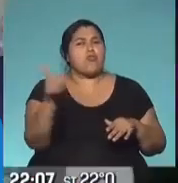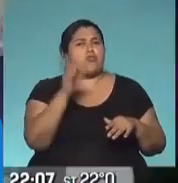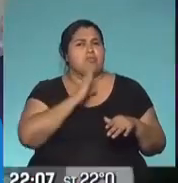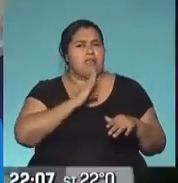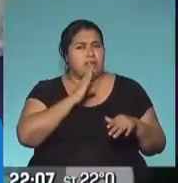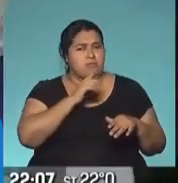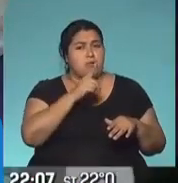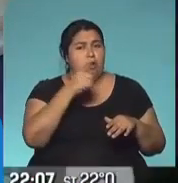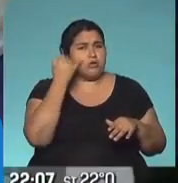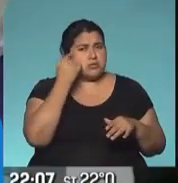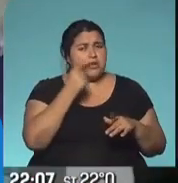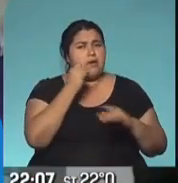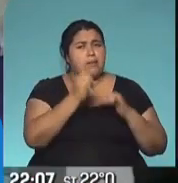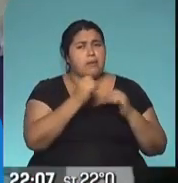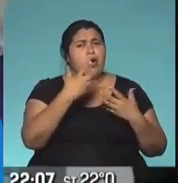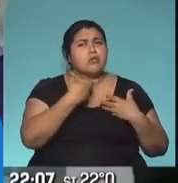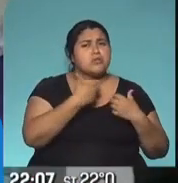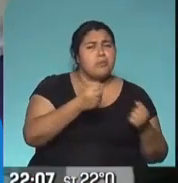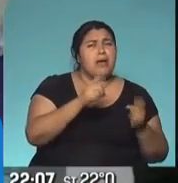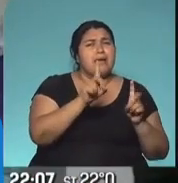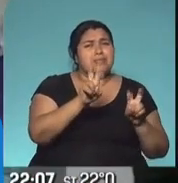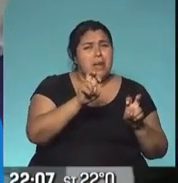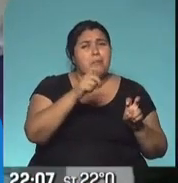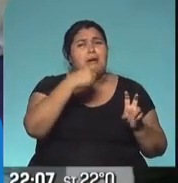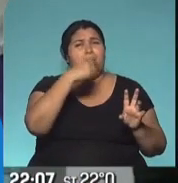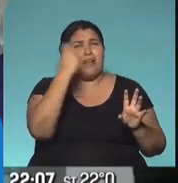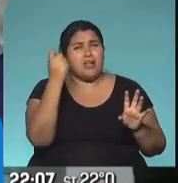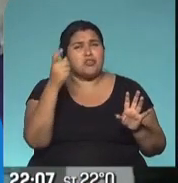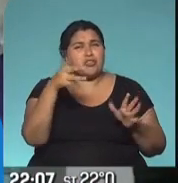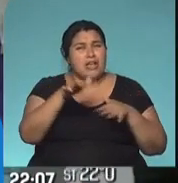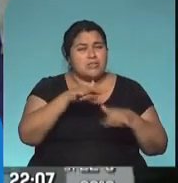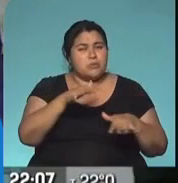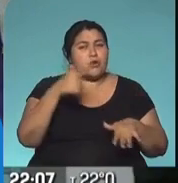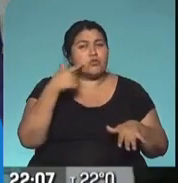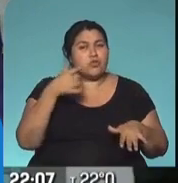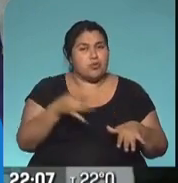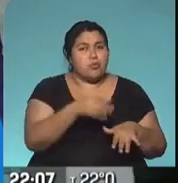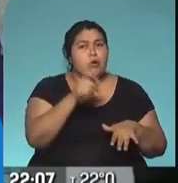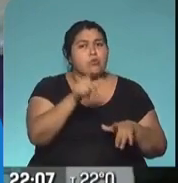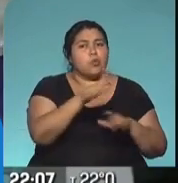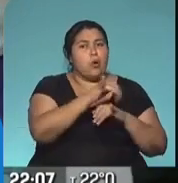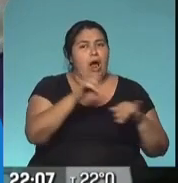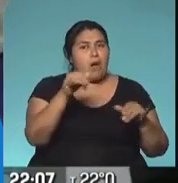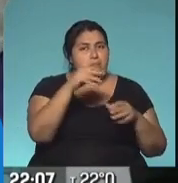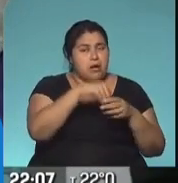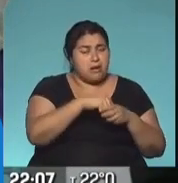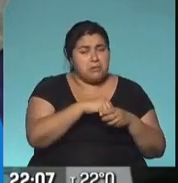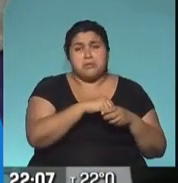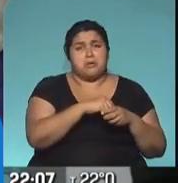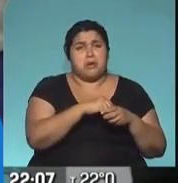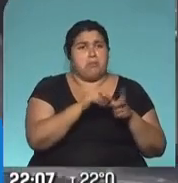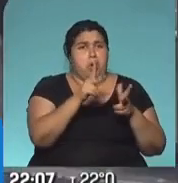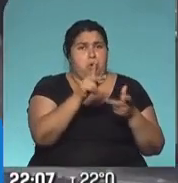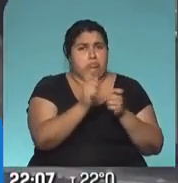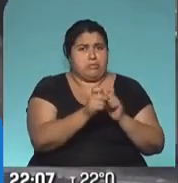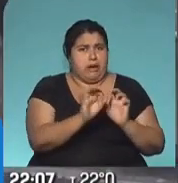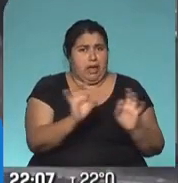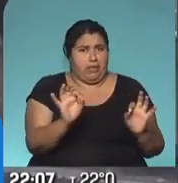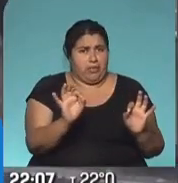convertir la cuestión de la salud y la nacionalización de los ferrocarriles en el eje de su campaña, pero no alcanzó a revertir los temores